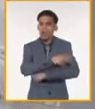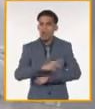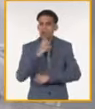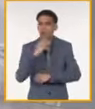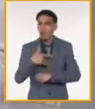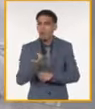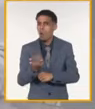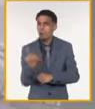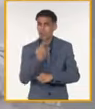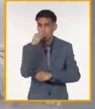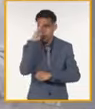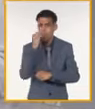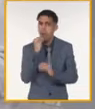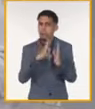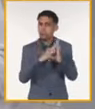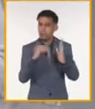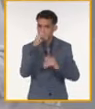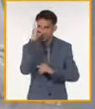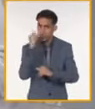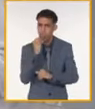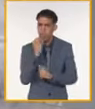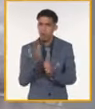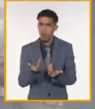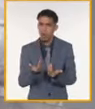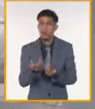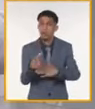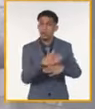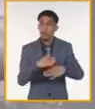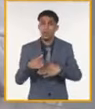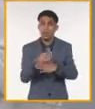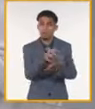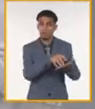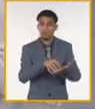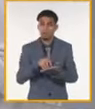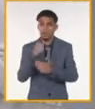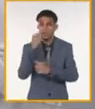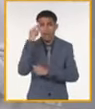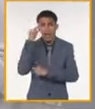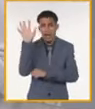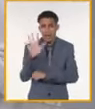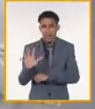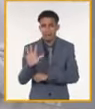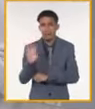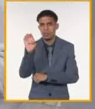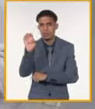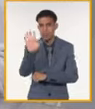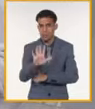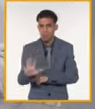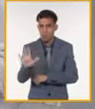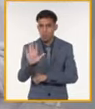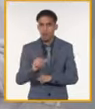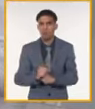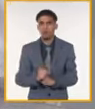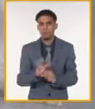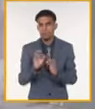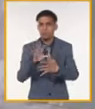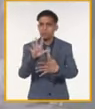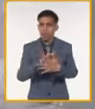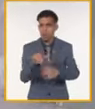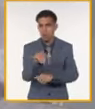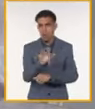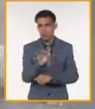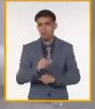países de diferentes lugares no solamente de América Latina también de Asia Europa etcétera llegó un